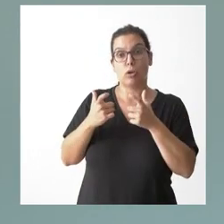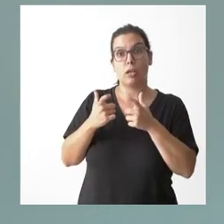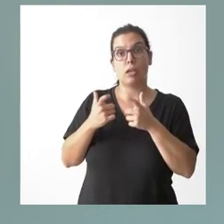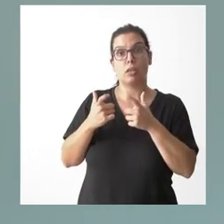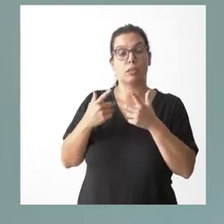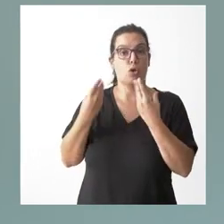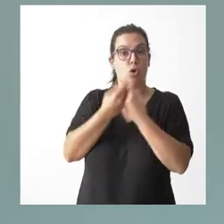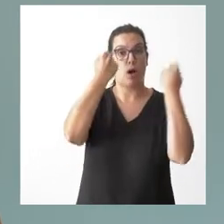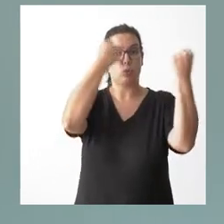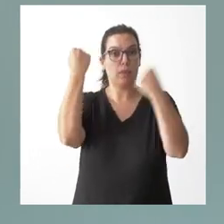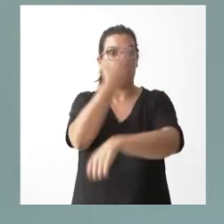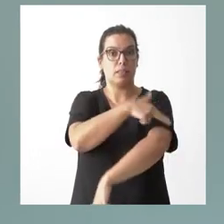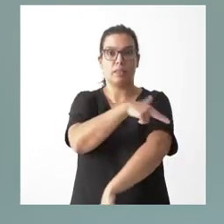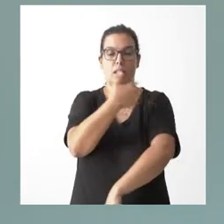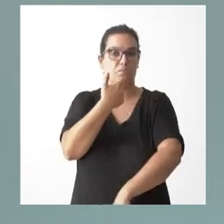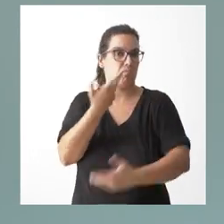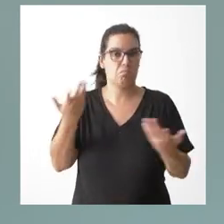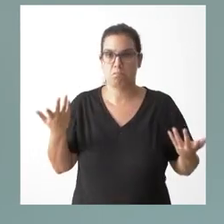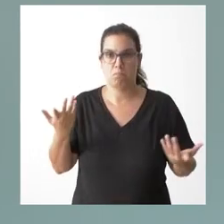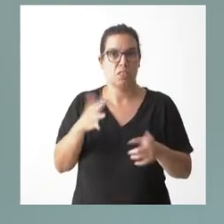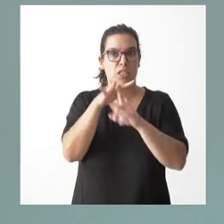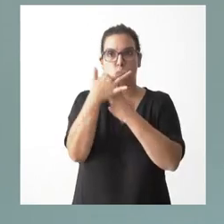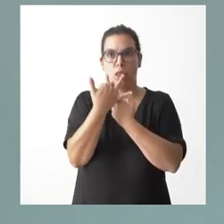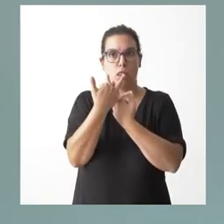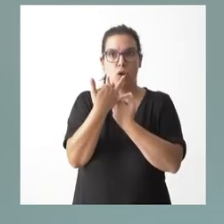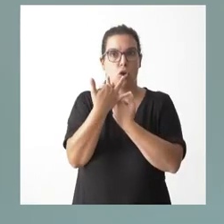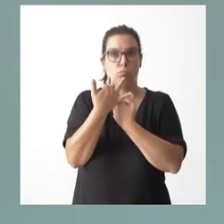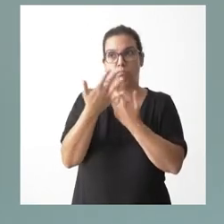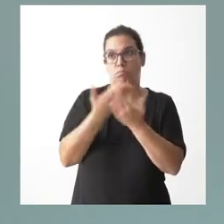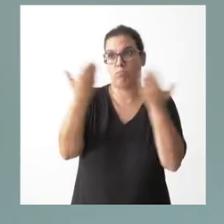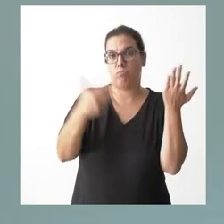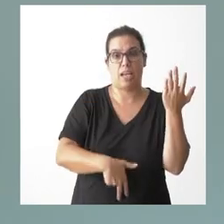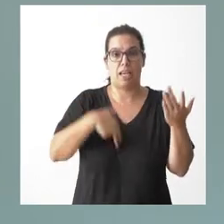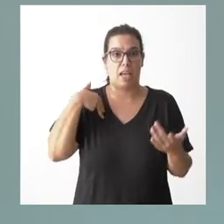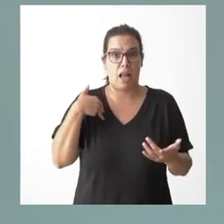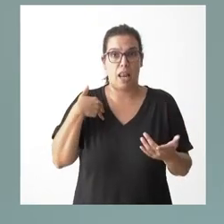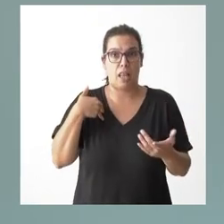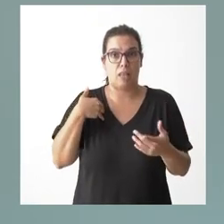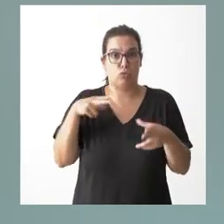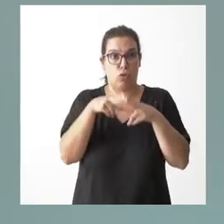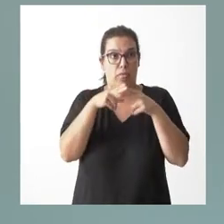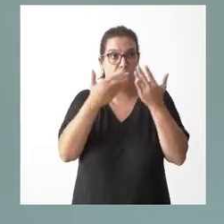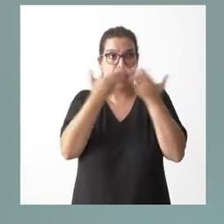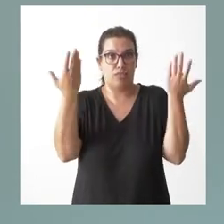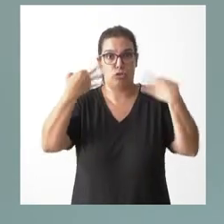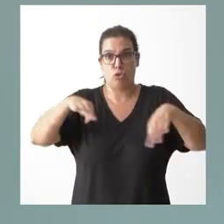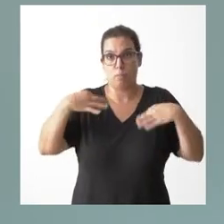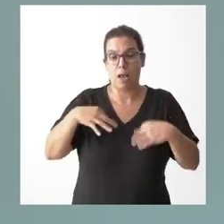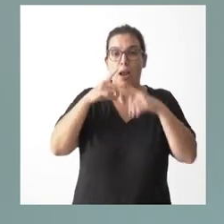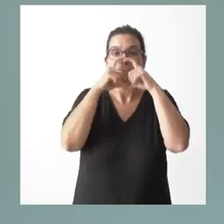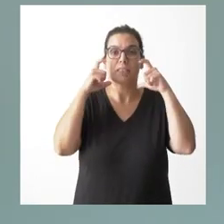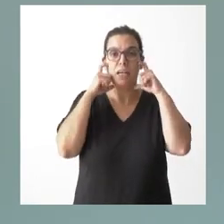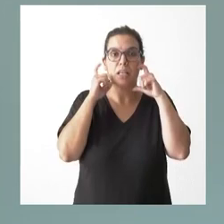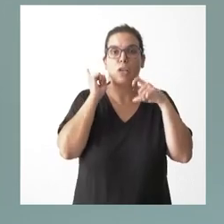autoridades sanitarias nos han transmitido pues, la situación que también estamos viviendo todos pues, en el ámbito de nuestra sociedad. La mascarilla solo es obligatoria